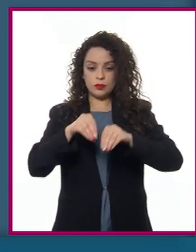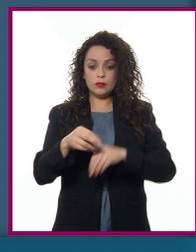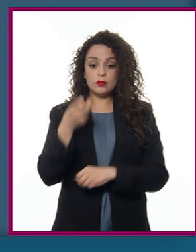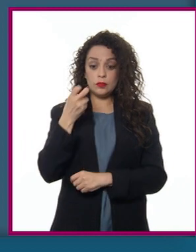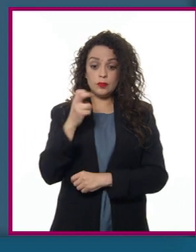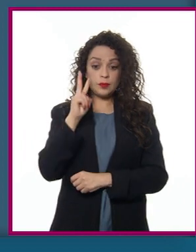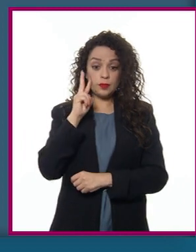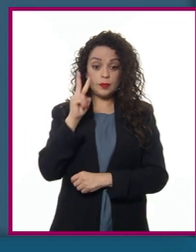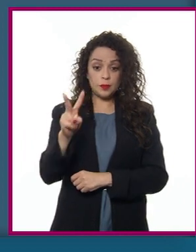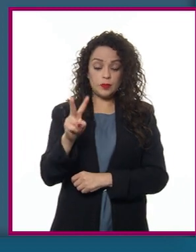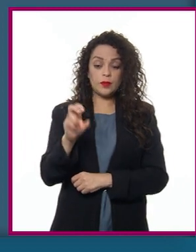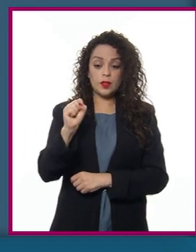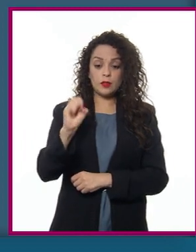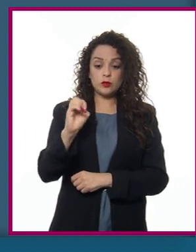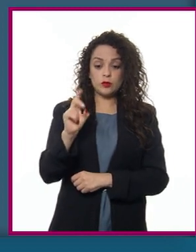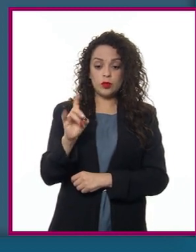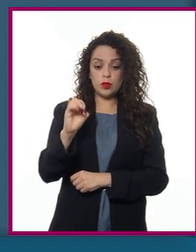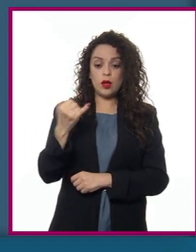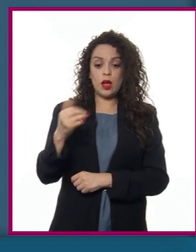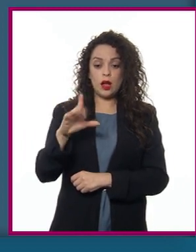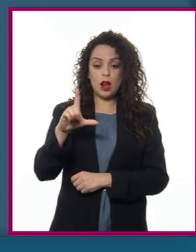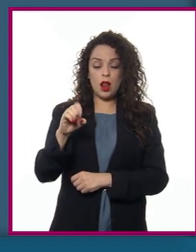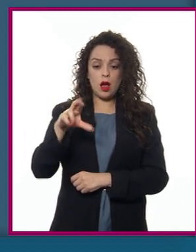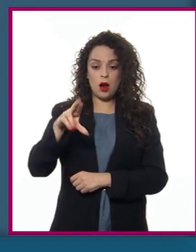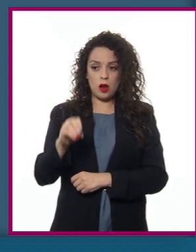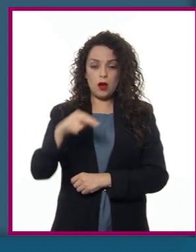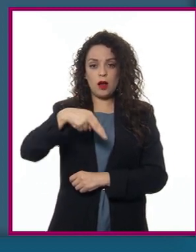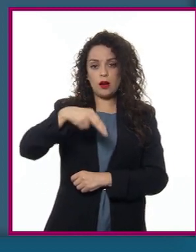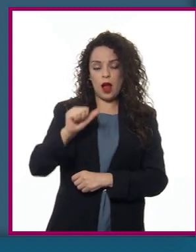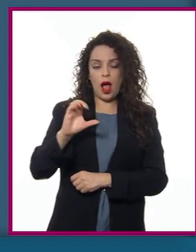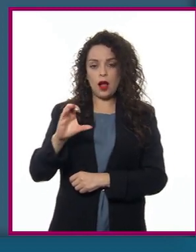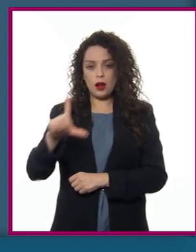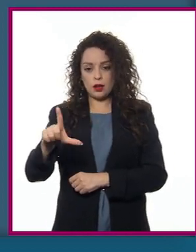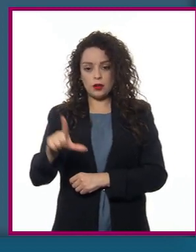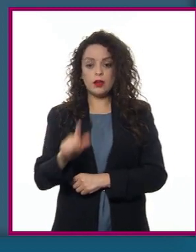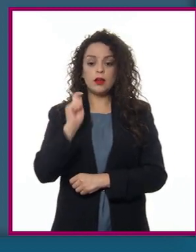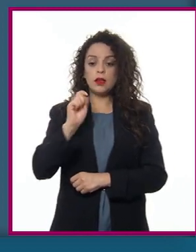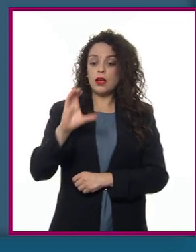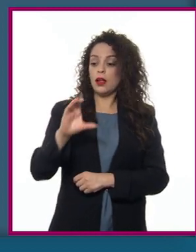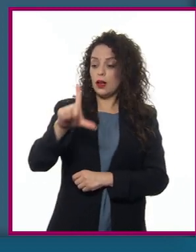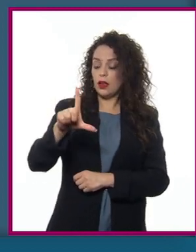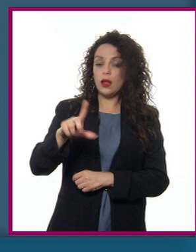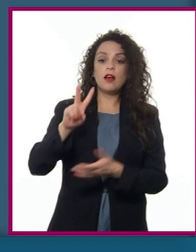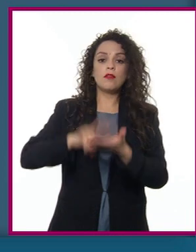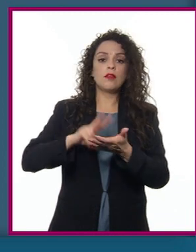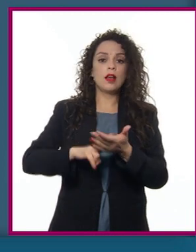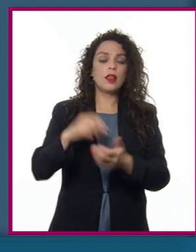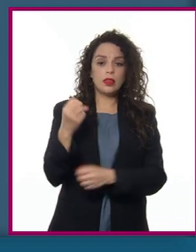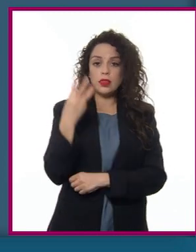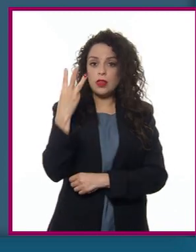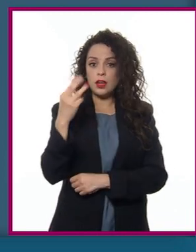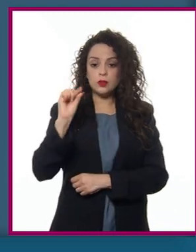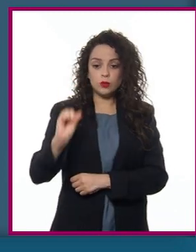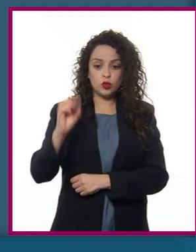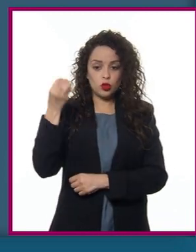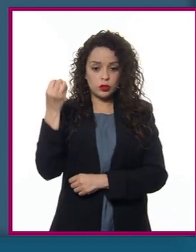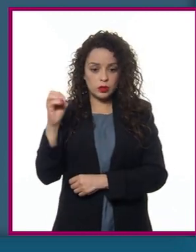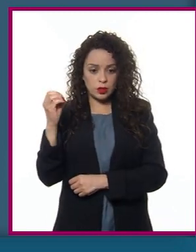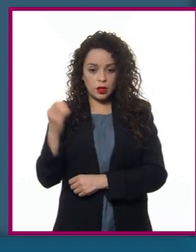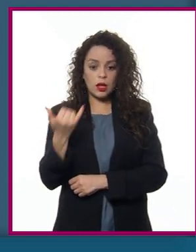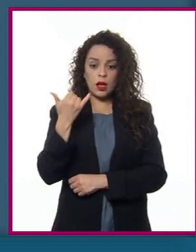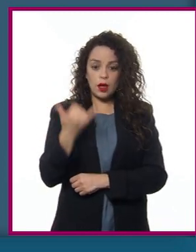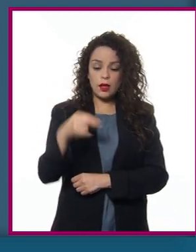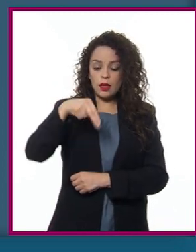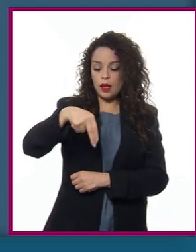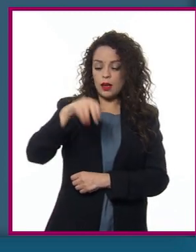este caso el sodio y el cloro. Observamos que el cloro tiene un valor en la escala de Pauling de 3.0 y el